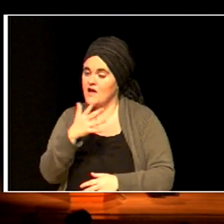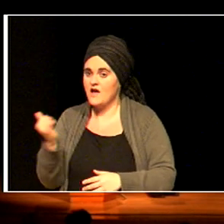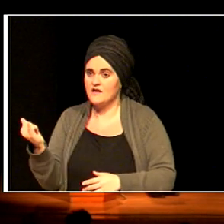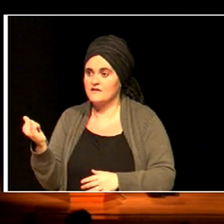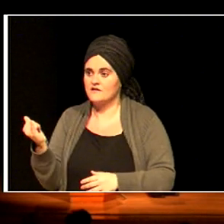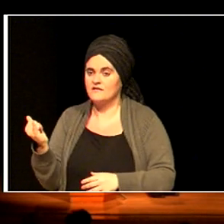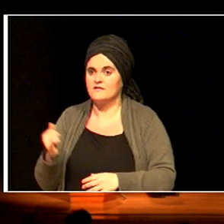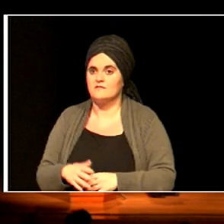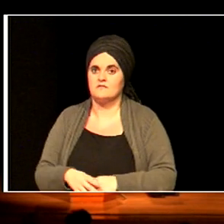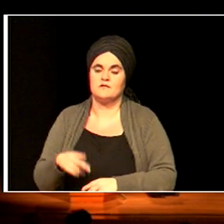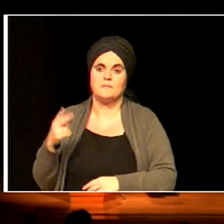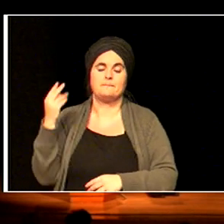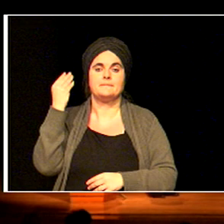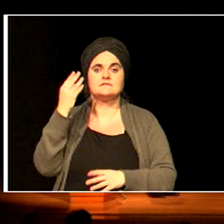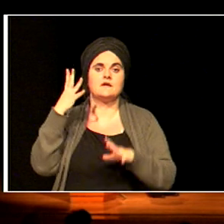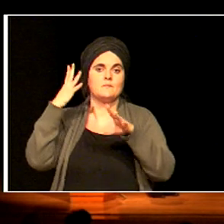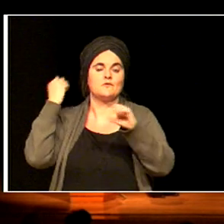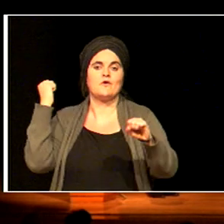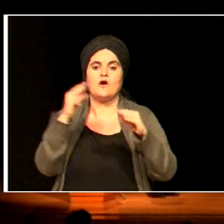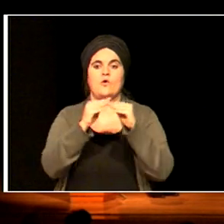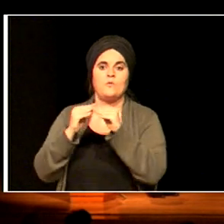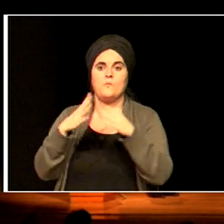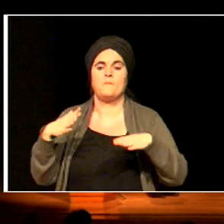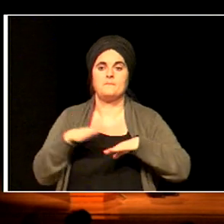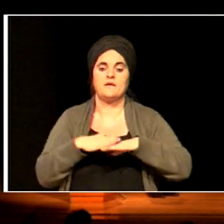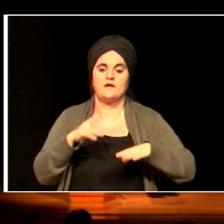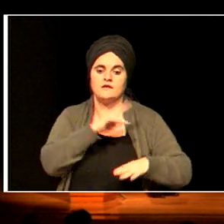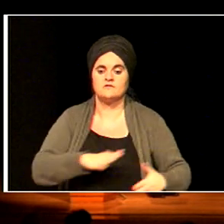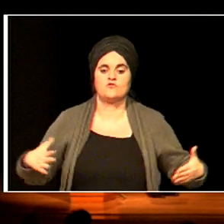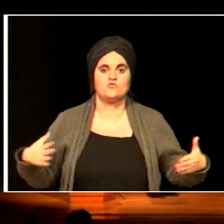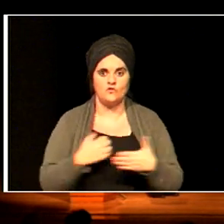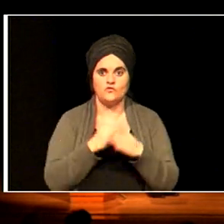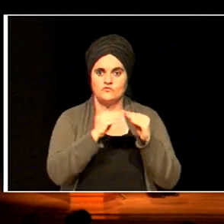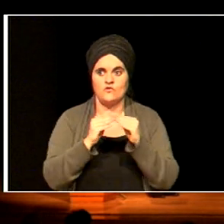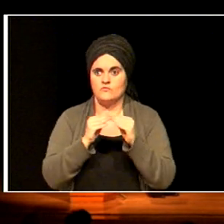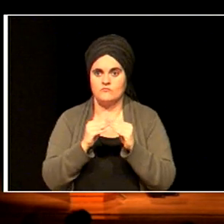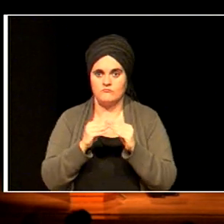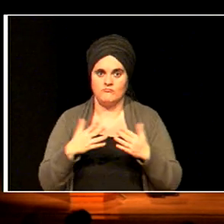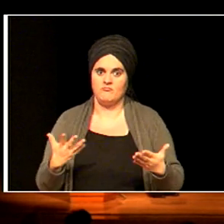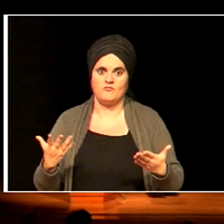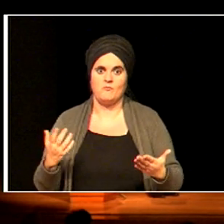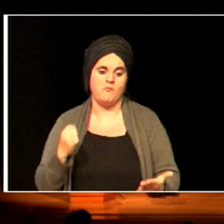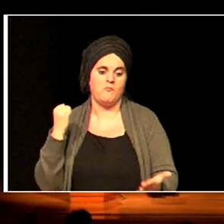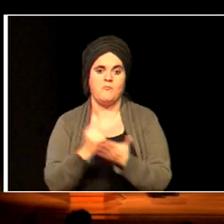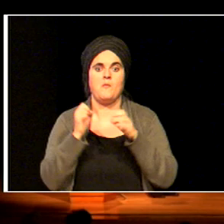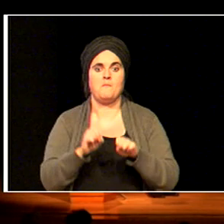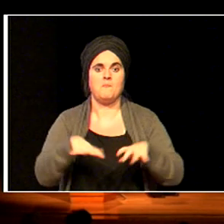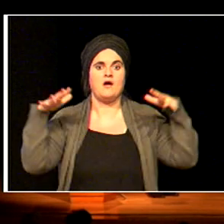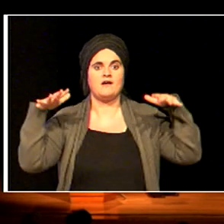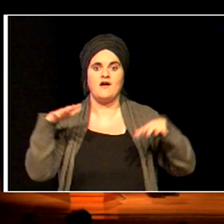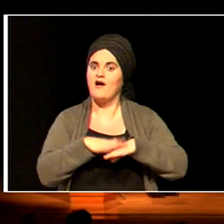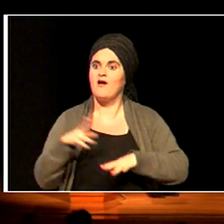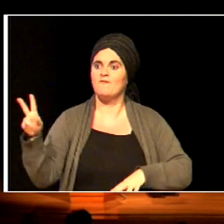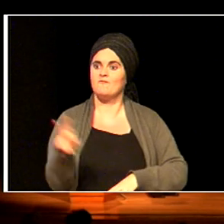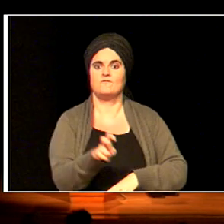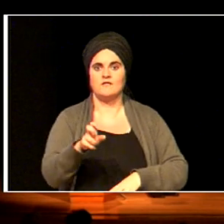que un protocolo común a todos va a ser útil para todos los niños es caer un poco como en la receta mágica que